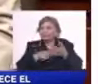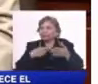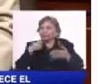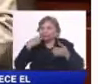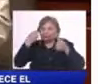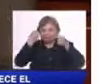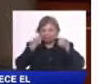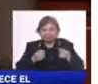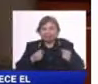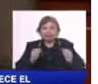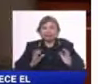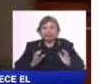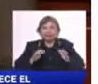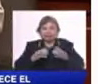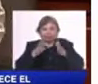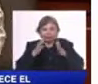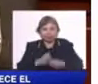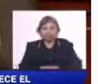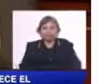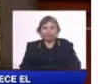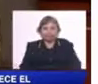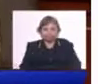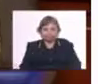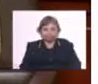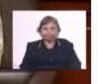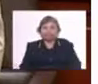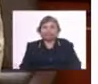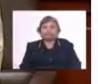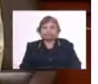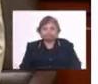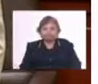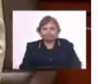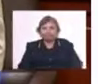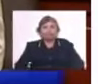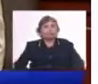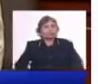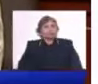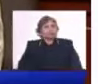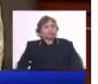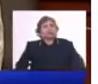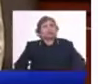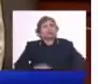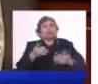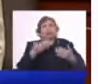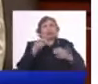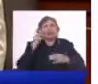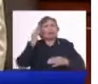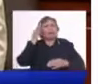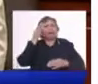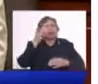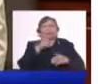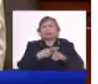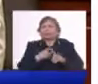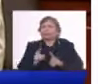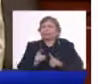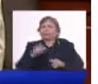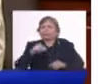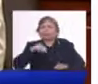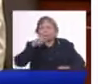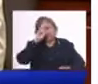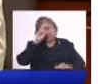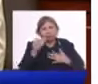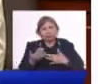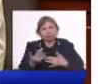decidir en el Congreso. Y obviamente se juega quizás el inicio de un futuro diferente que el país